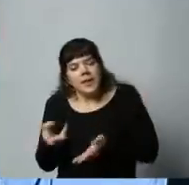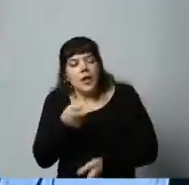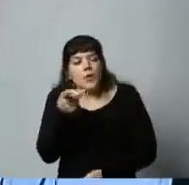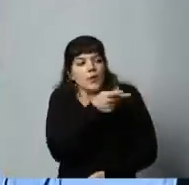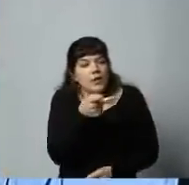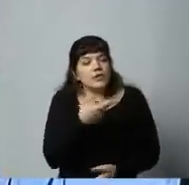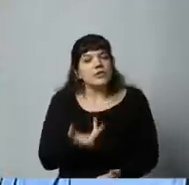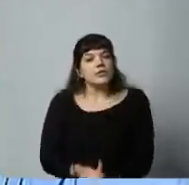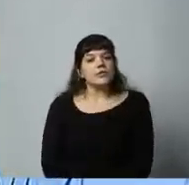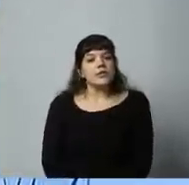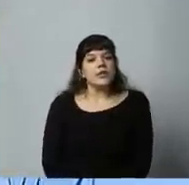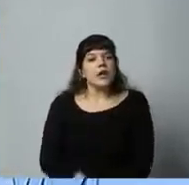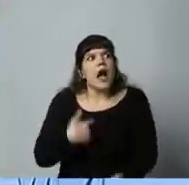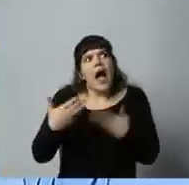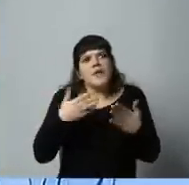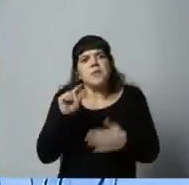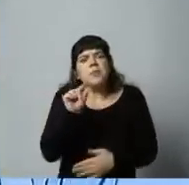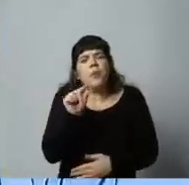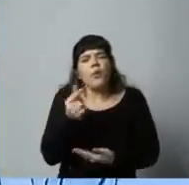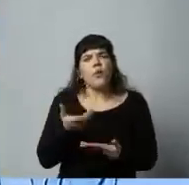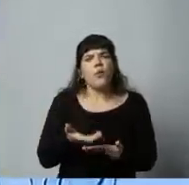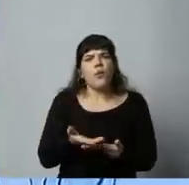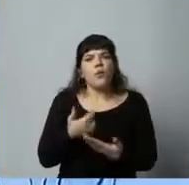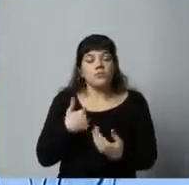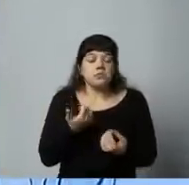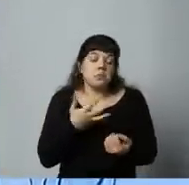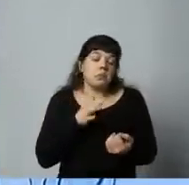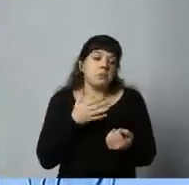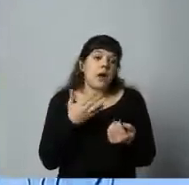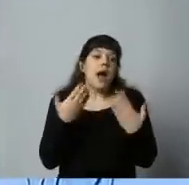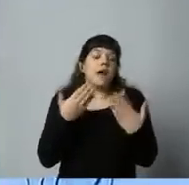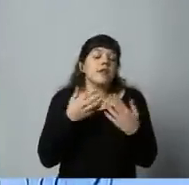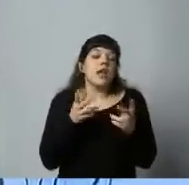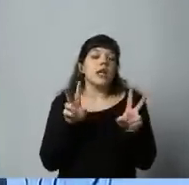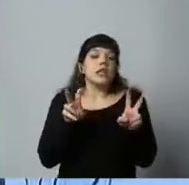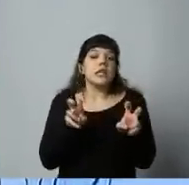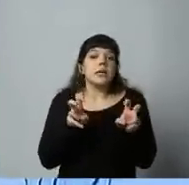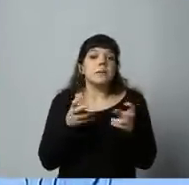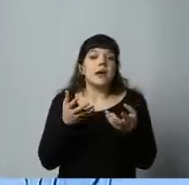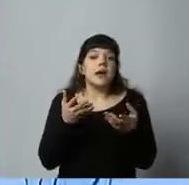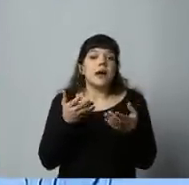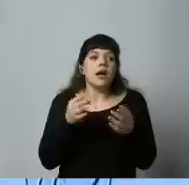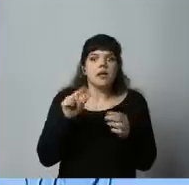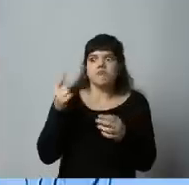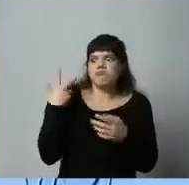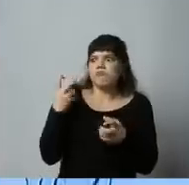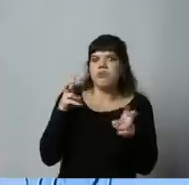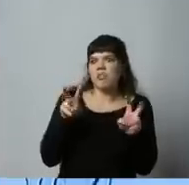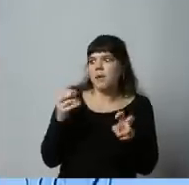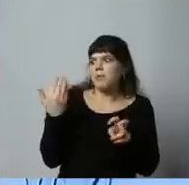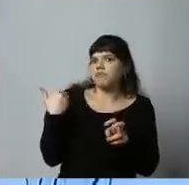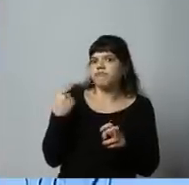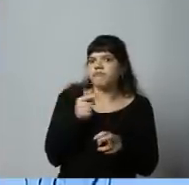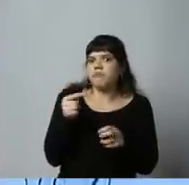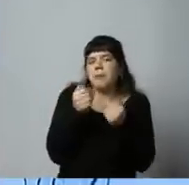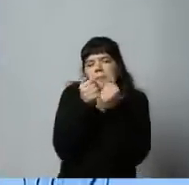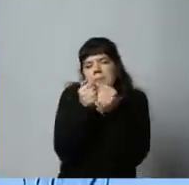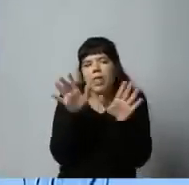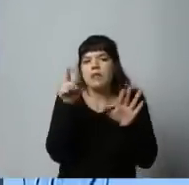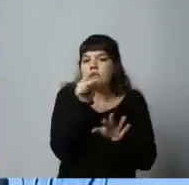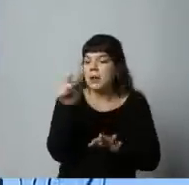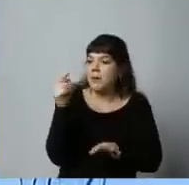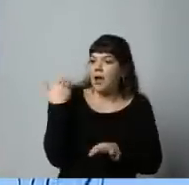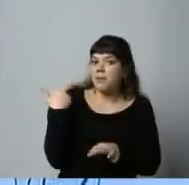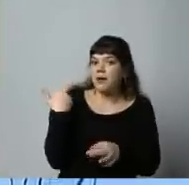bienvenido popi vamos a hablar un poco Les propongo iniciar hablando un poco de lo que sucedió al principio de la semana